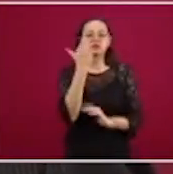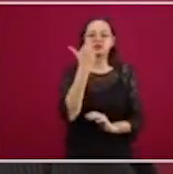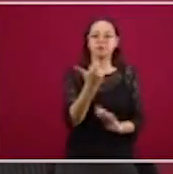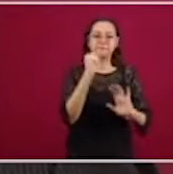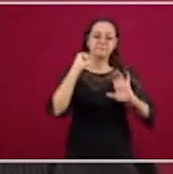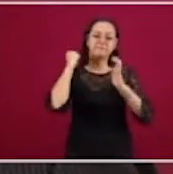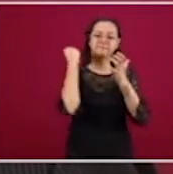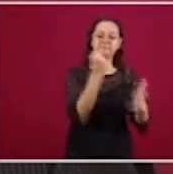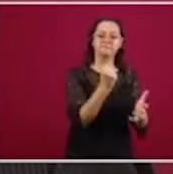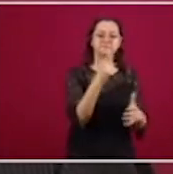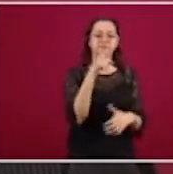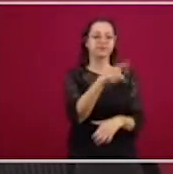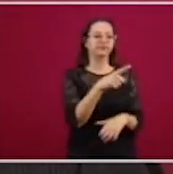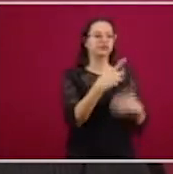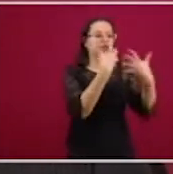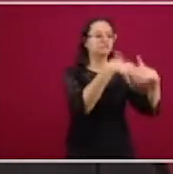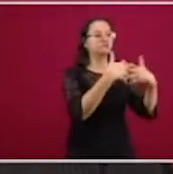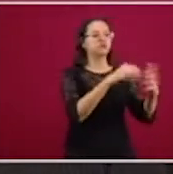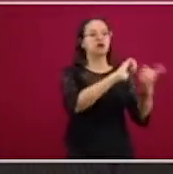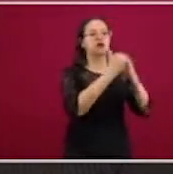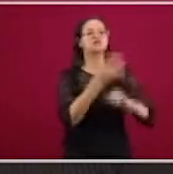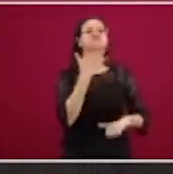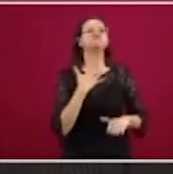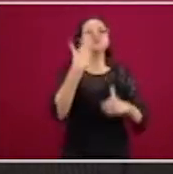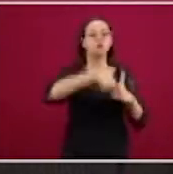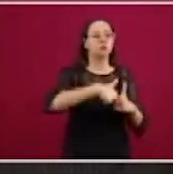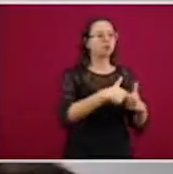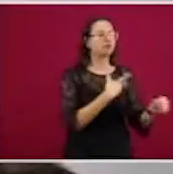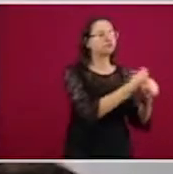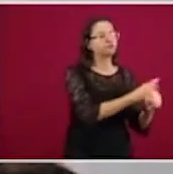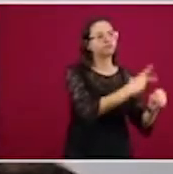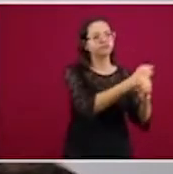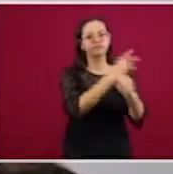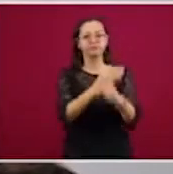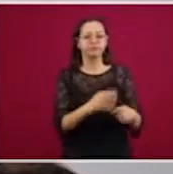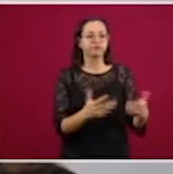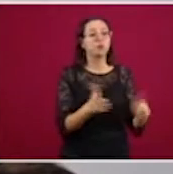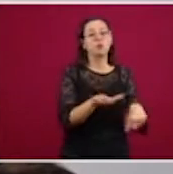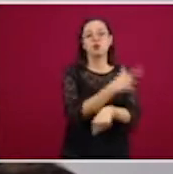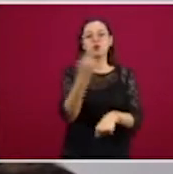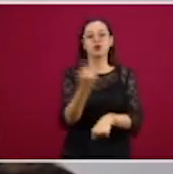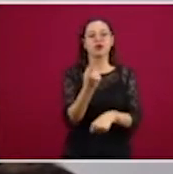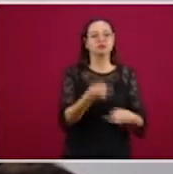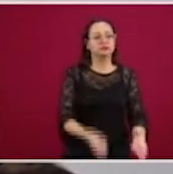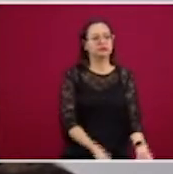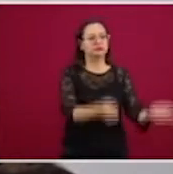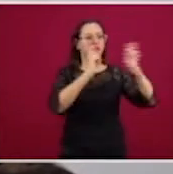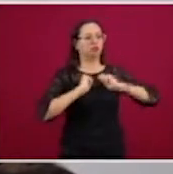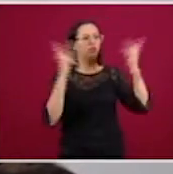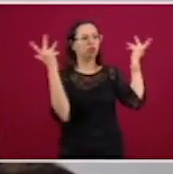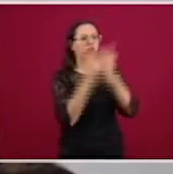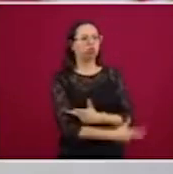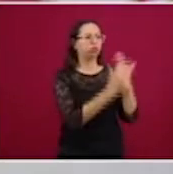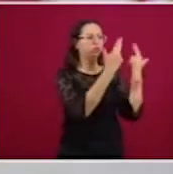pesos en la rehabilitación de las refinerías que nos las habían dejado en situación